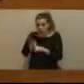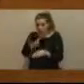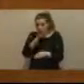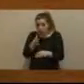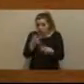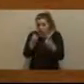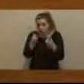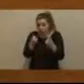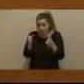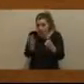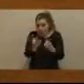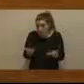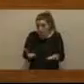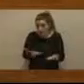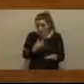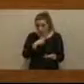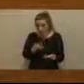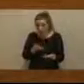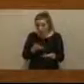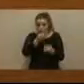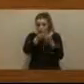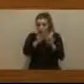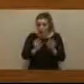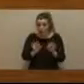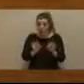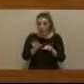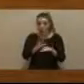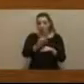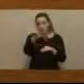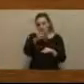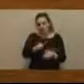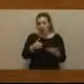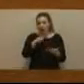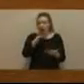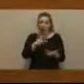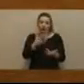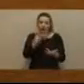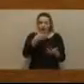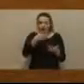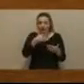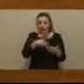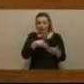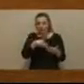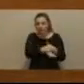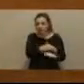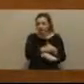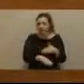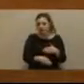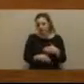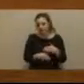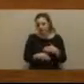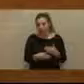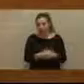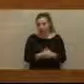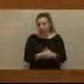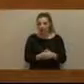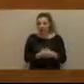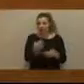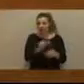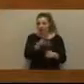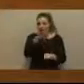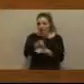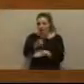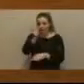porque con estos informes, el señor consejero, ya lo que faltaba era que se los guardasen en el cajón, no les quedó más remedio que ir a la Fiscalía.